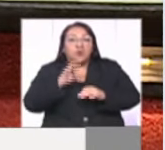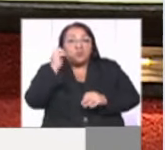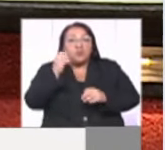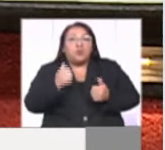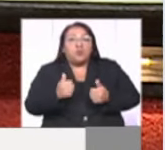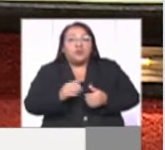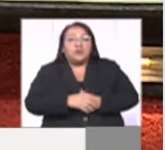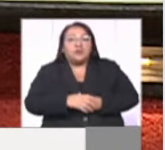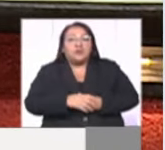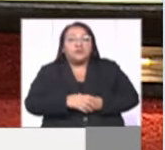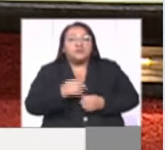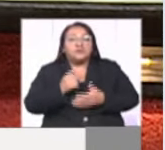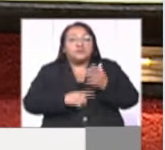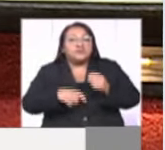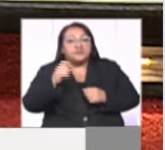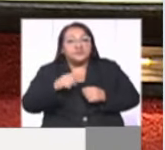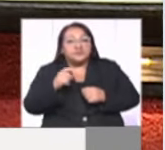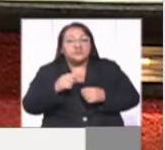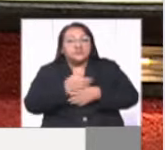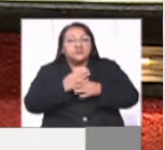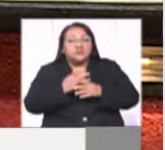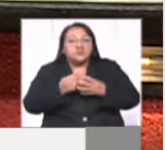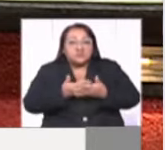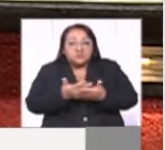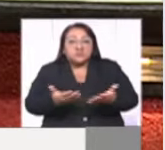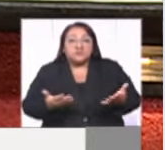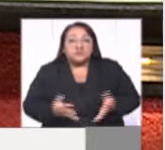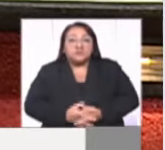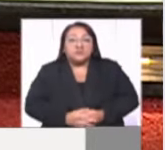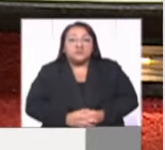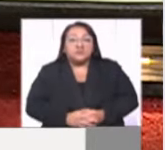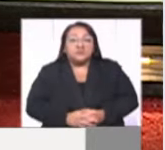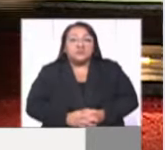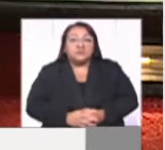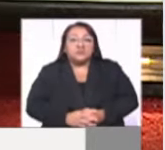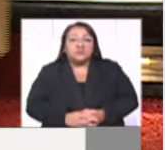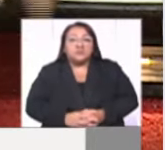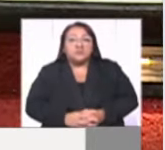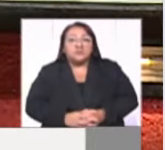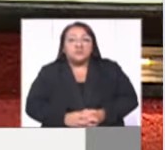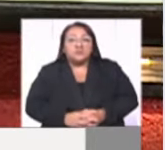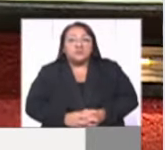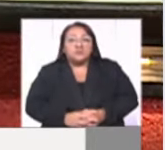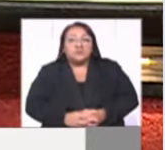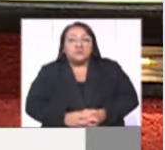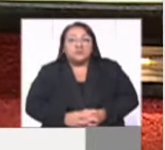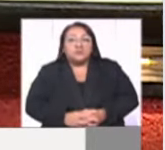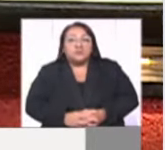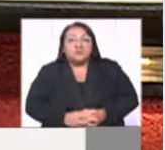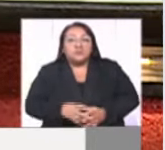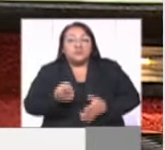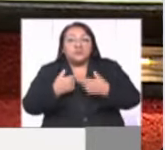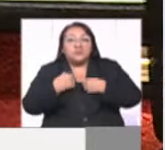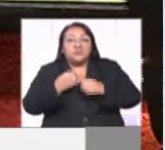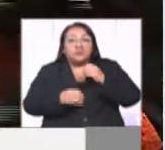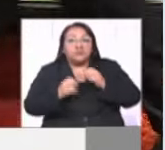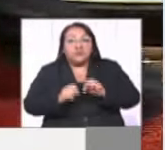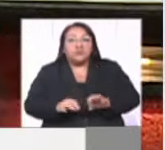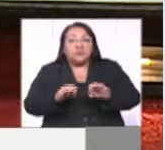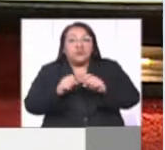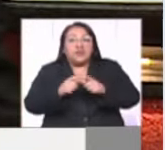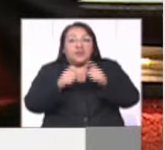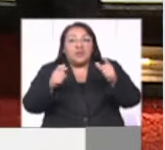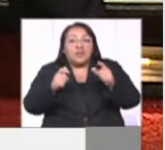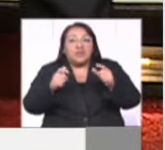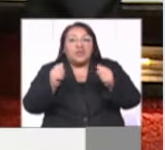viable y necesaria en un sistema de pensiones que requiere reformas significativas para adaptarse